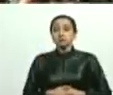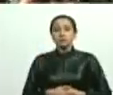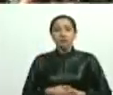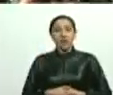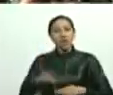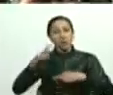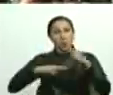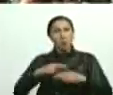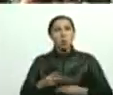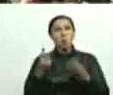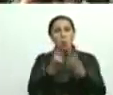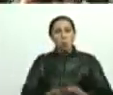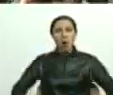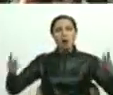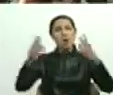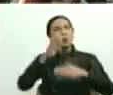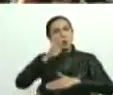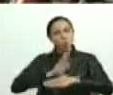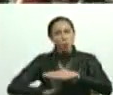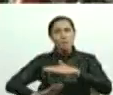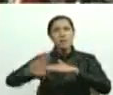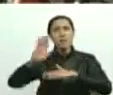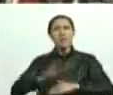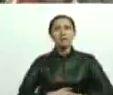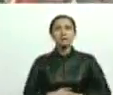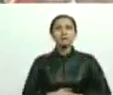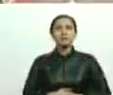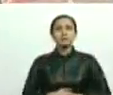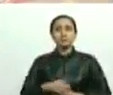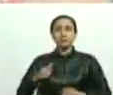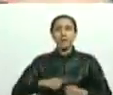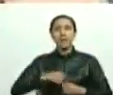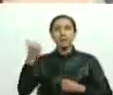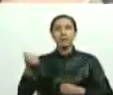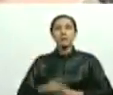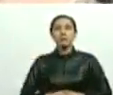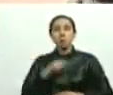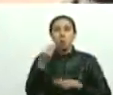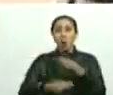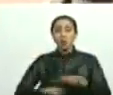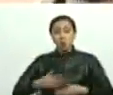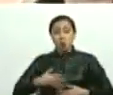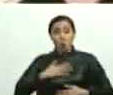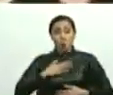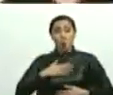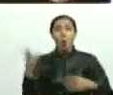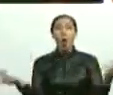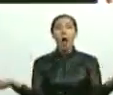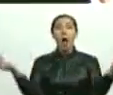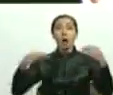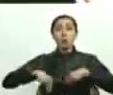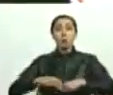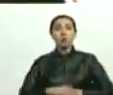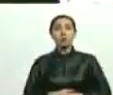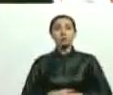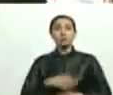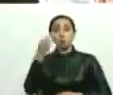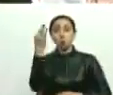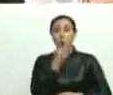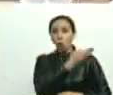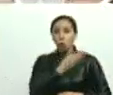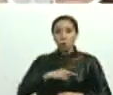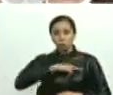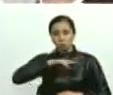Construyamos esos valores de la humildad, del desprendimiento. Y estoy de acuerdo con el compromiso que